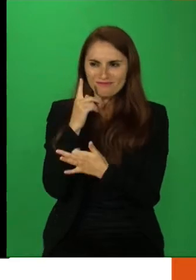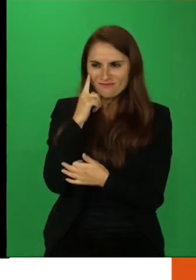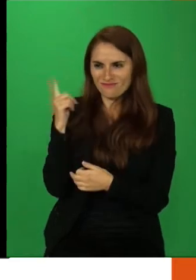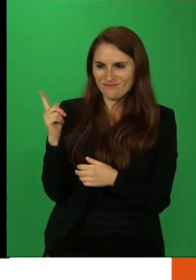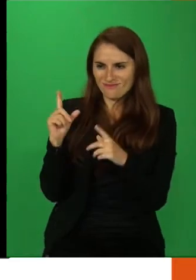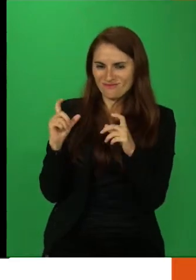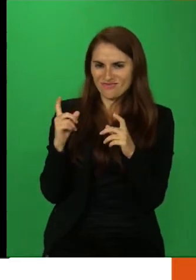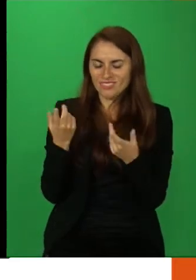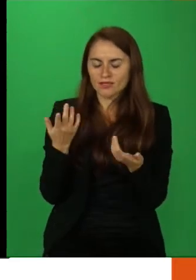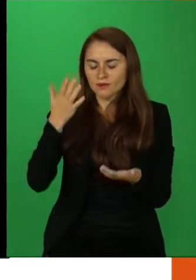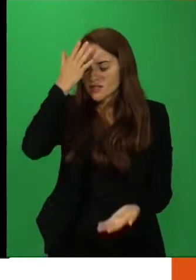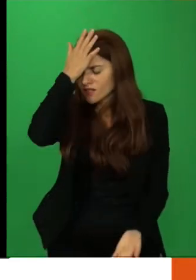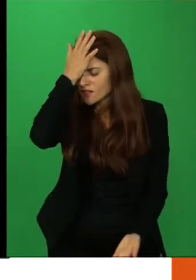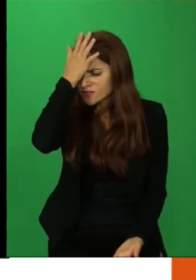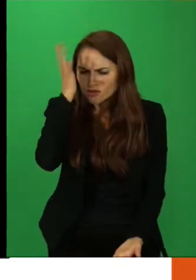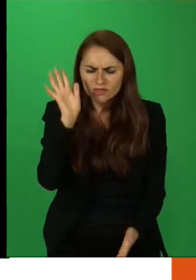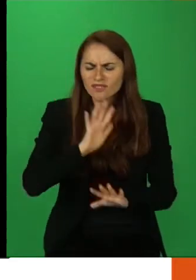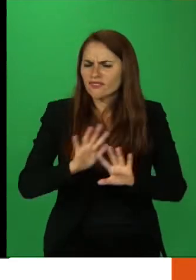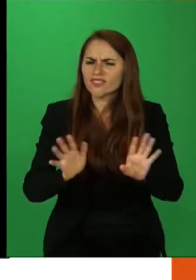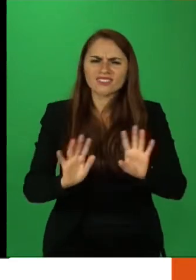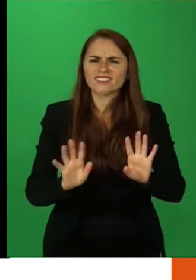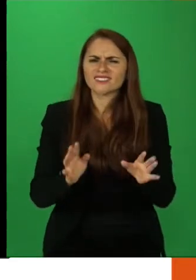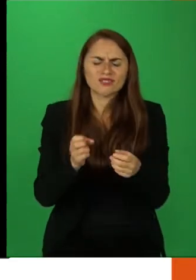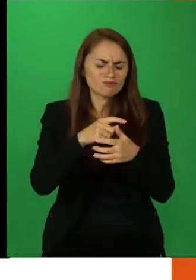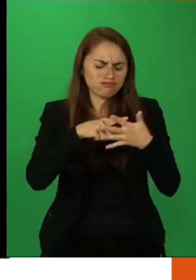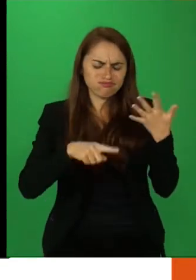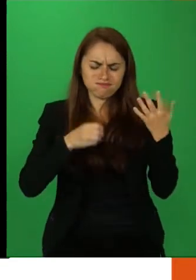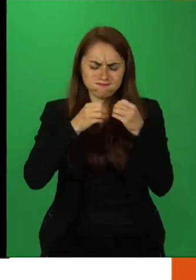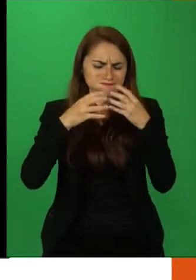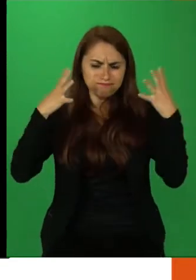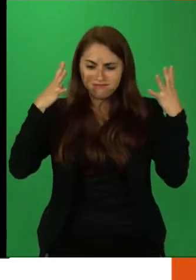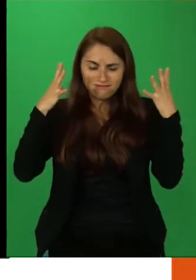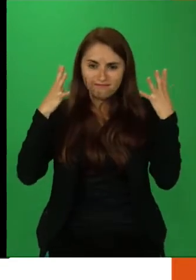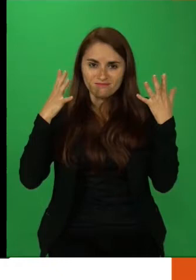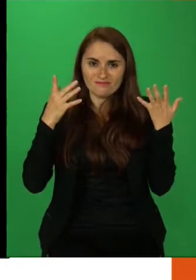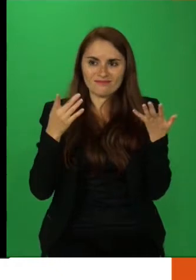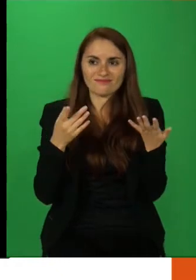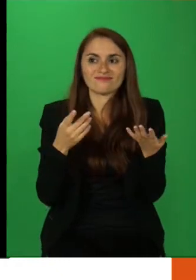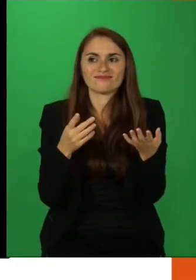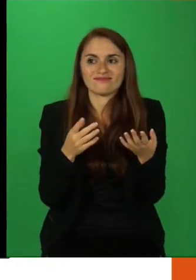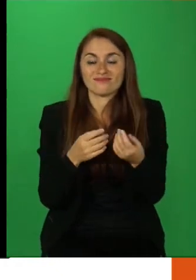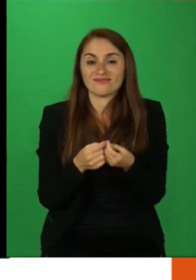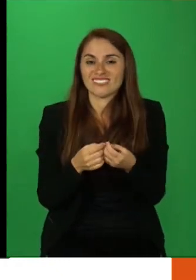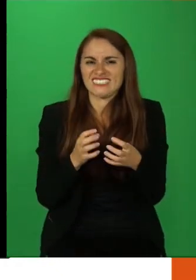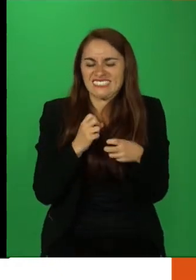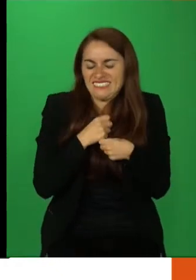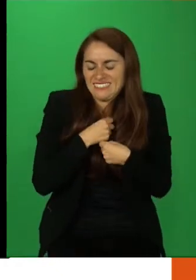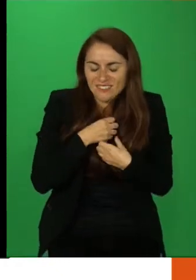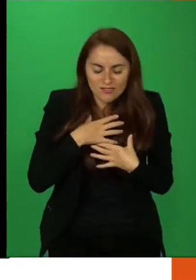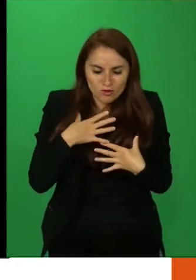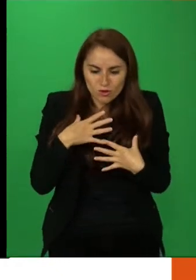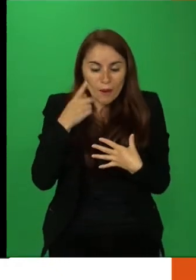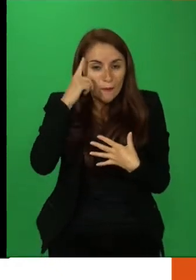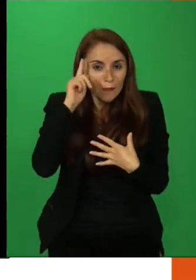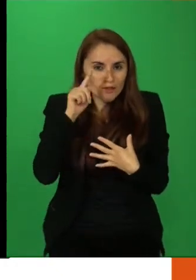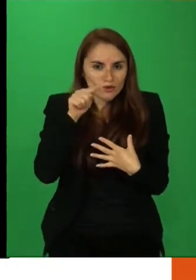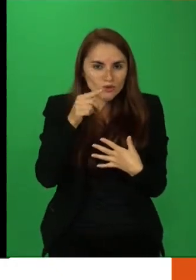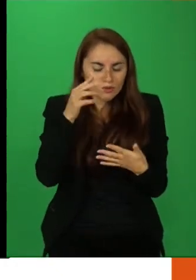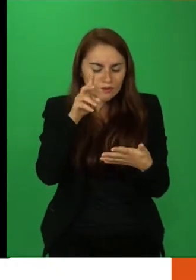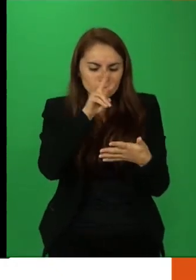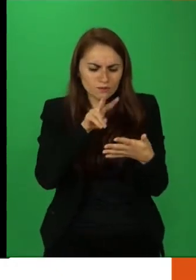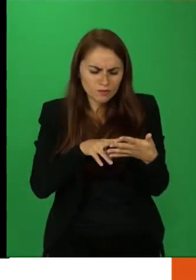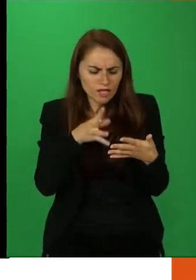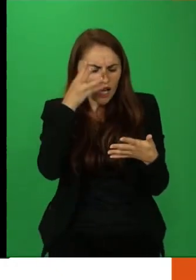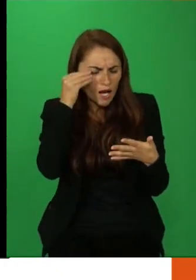tantos pasos? No te preocupes. Esto suena agobiante, pero una vez que tú los practicas y lo